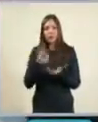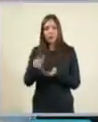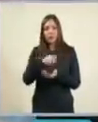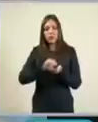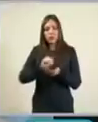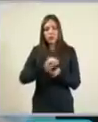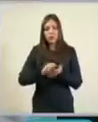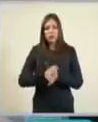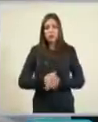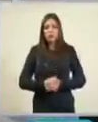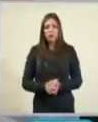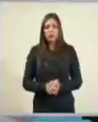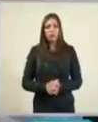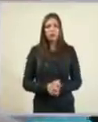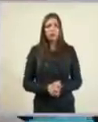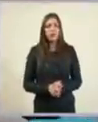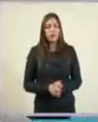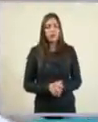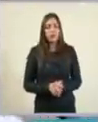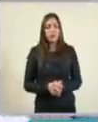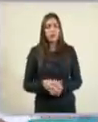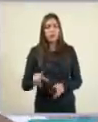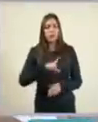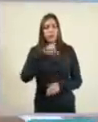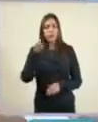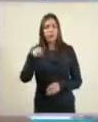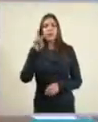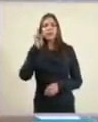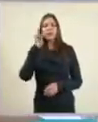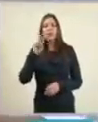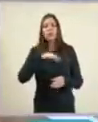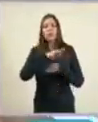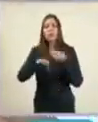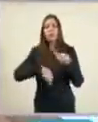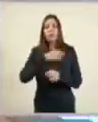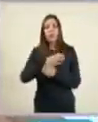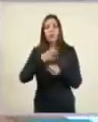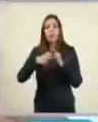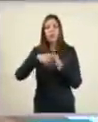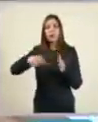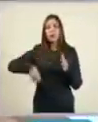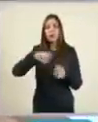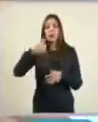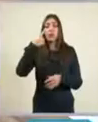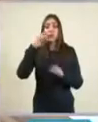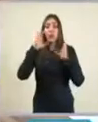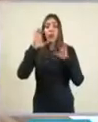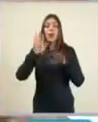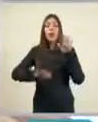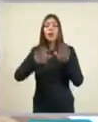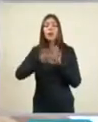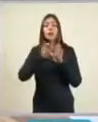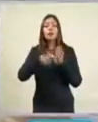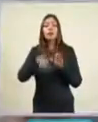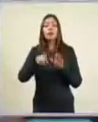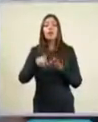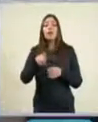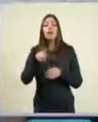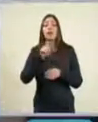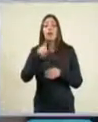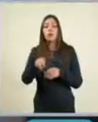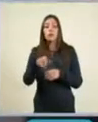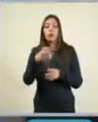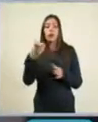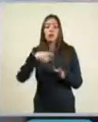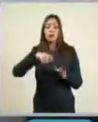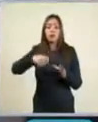bolitas. Exactamente. De este lado, si se alcanza a ver, se comienza a quiero. incorporar. Ok, ojo, aquí por ejemplo, si yo comienzo a